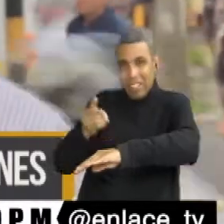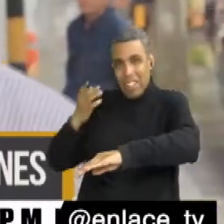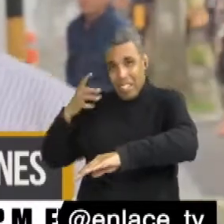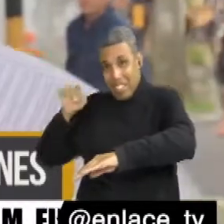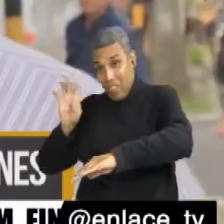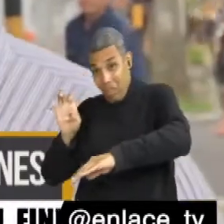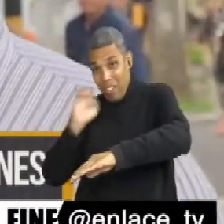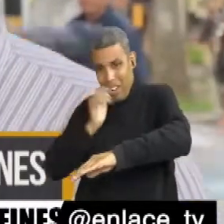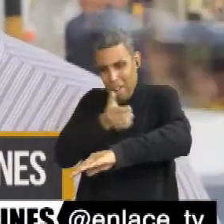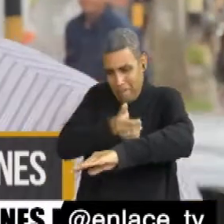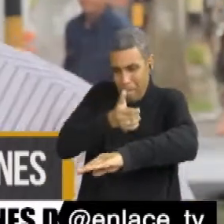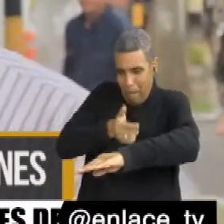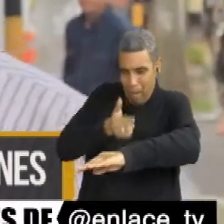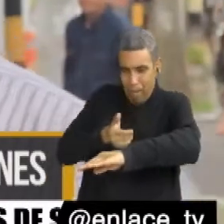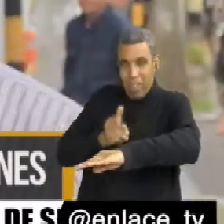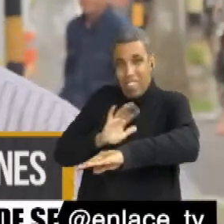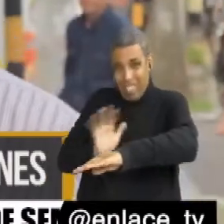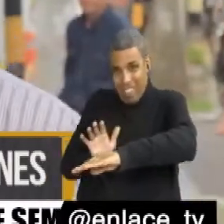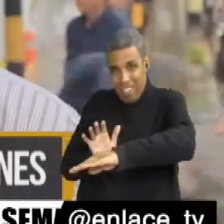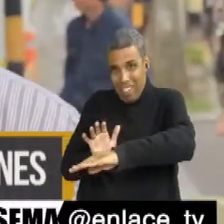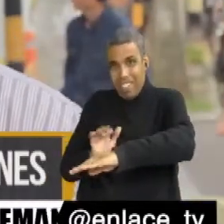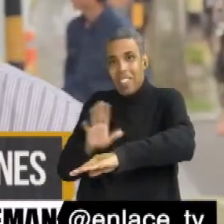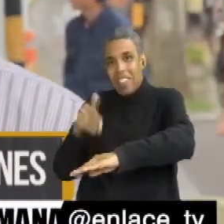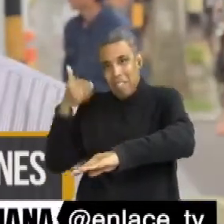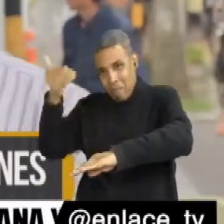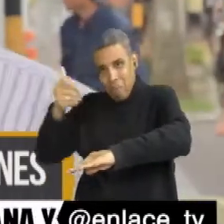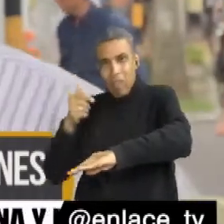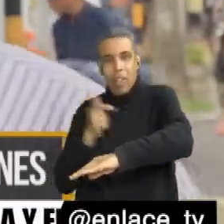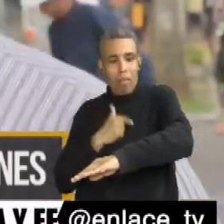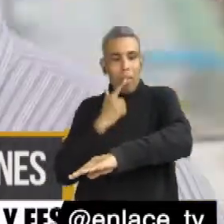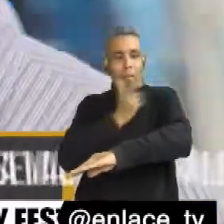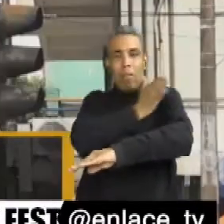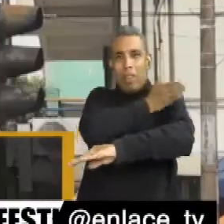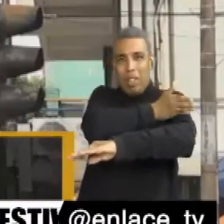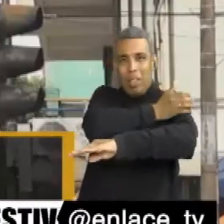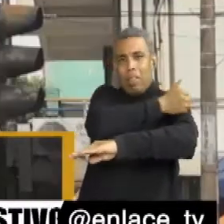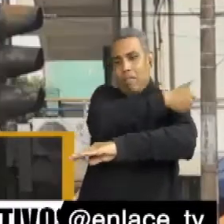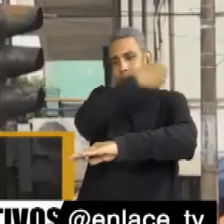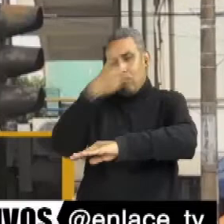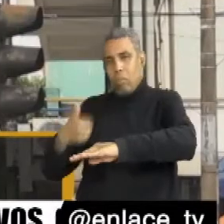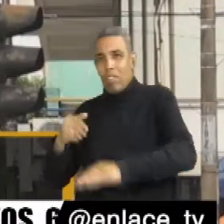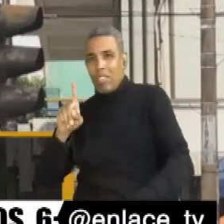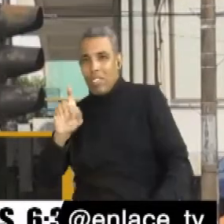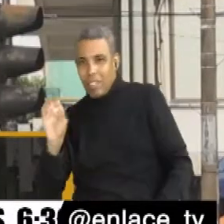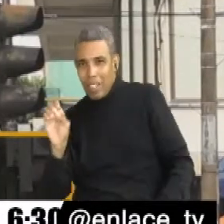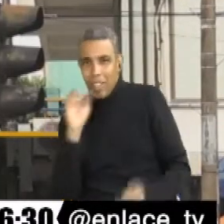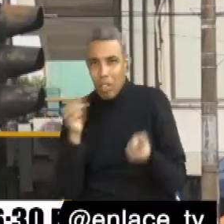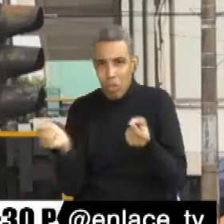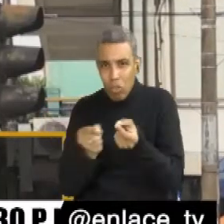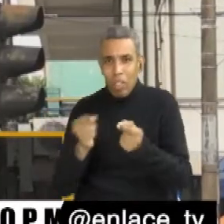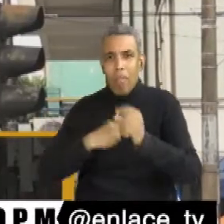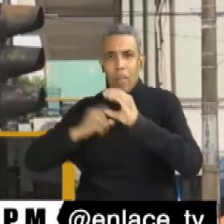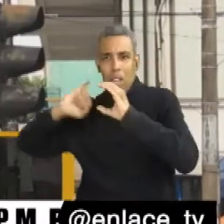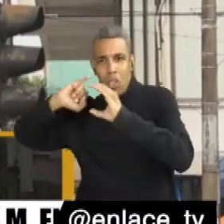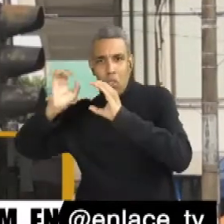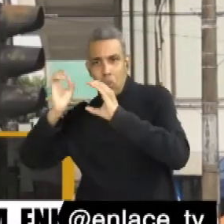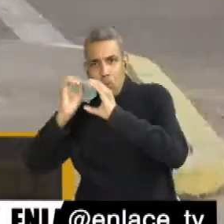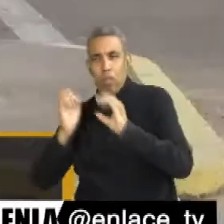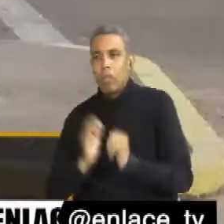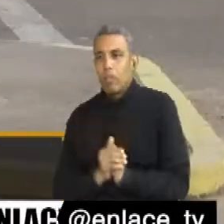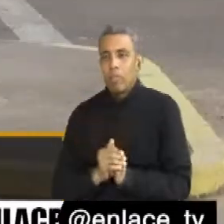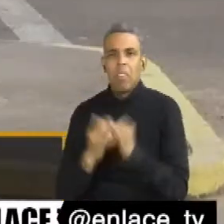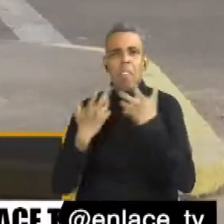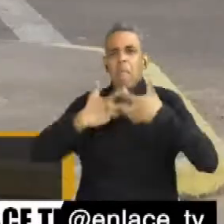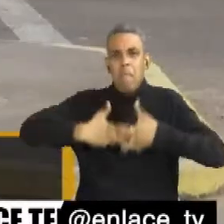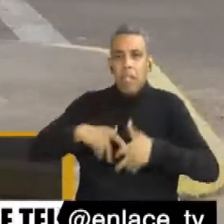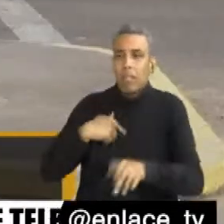de la 50, nos iremos al corredor de la 60, que es el de San Silvestre. Mano de obra local calificada y no calificada es la